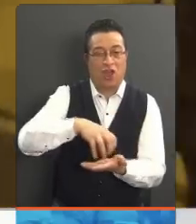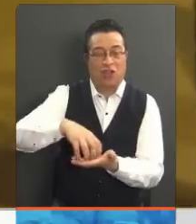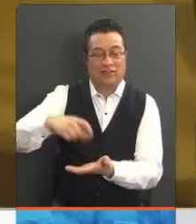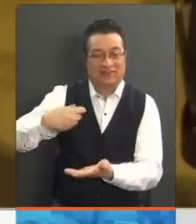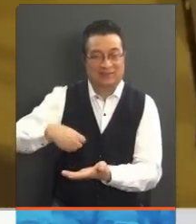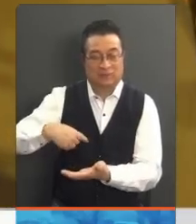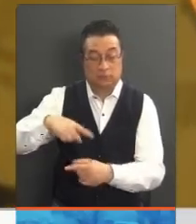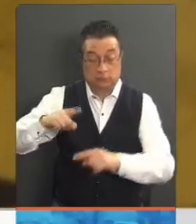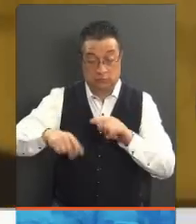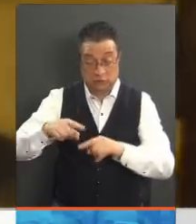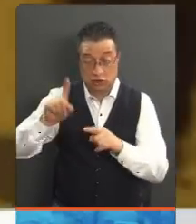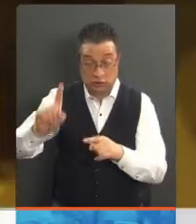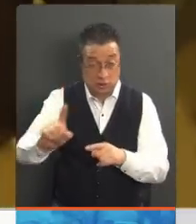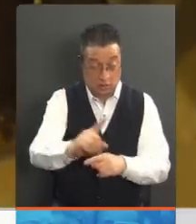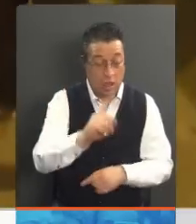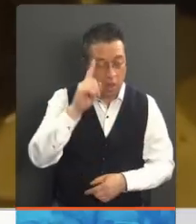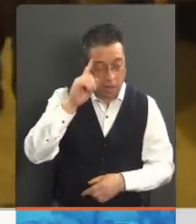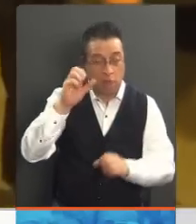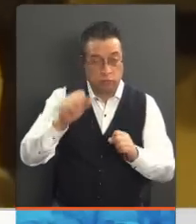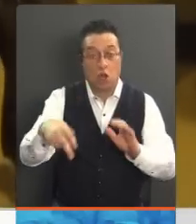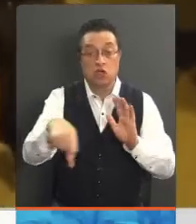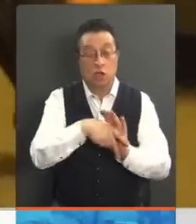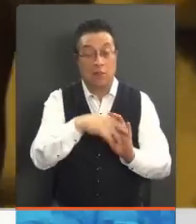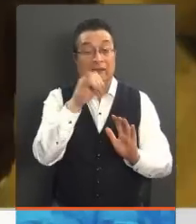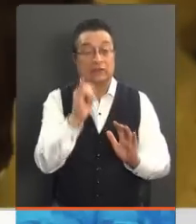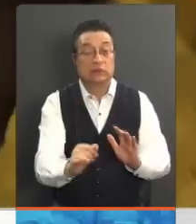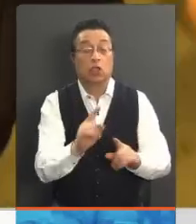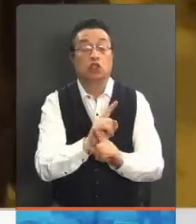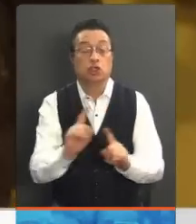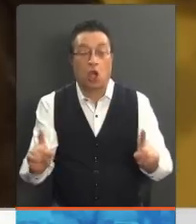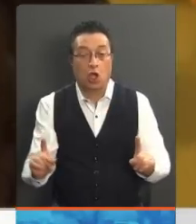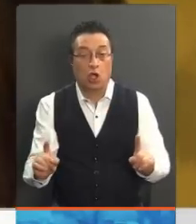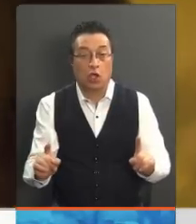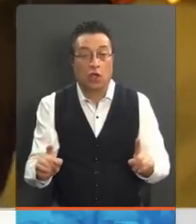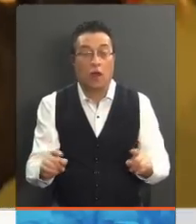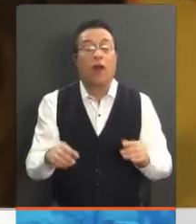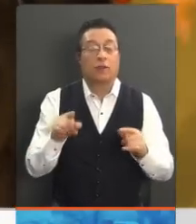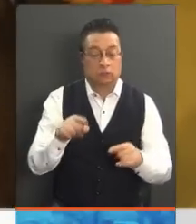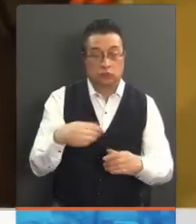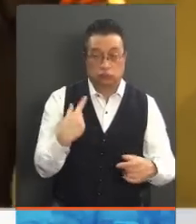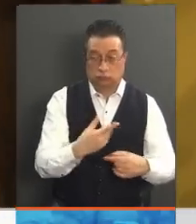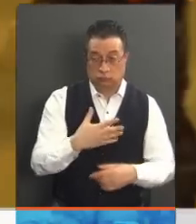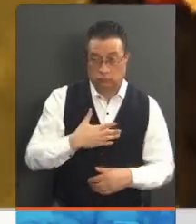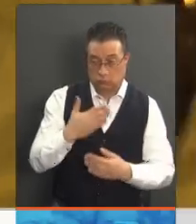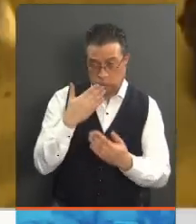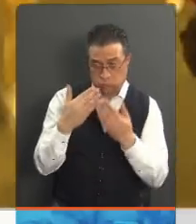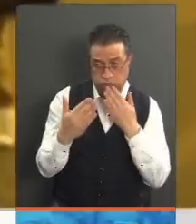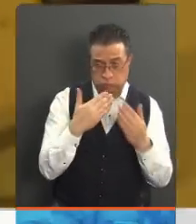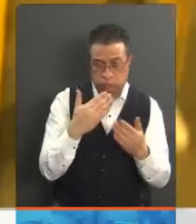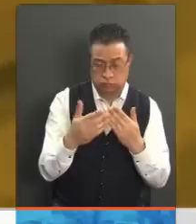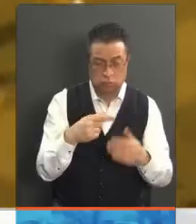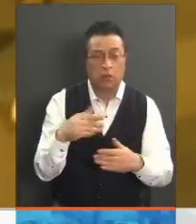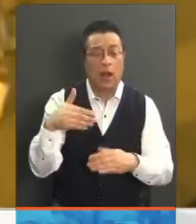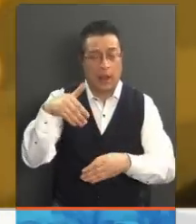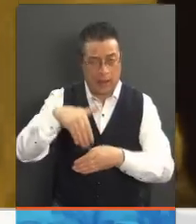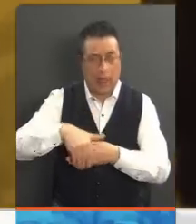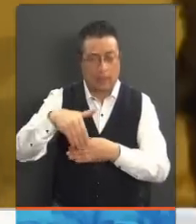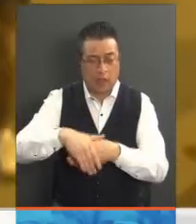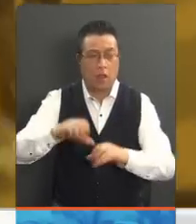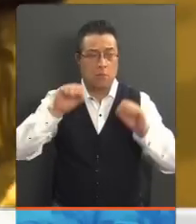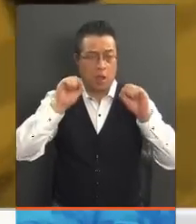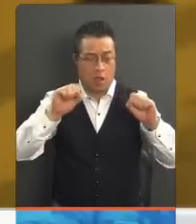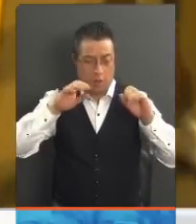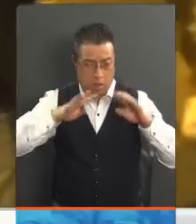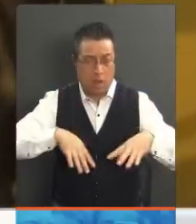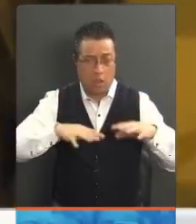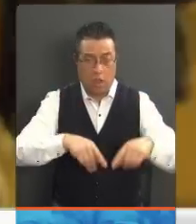territorio van a poder aplicar estas normas o no. Nosotros hemos conversado. Durante toda la tarde se han tenido manifestaciones en este punto.